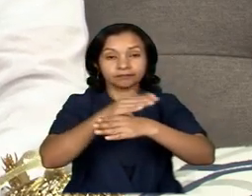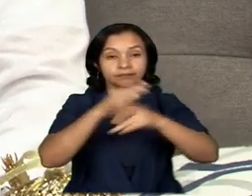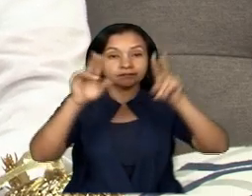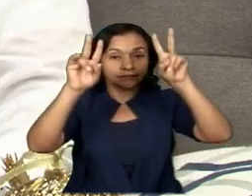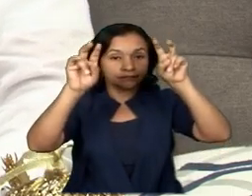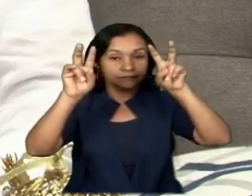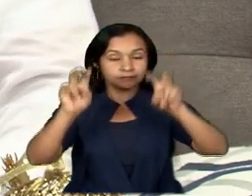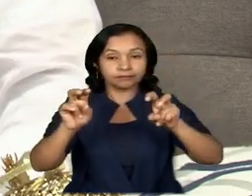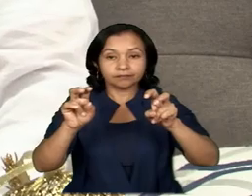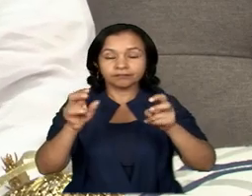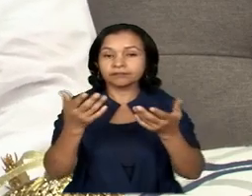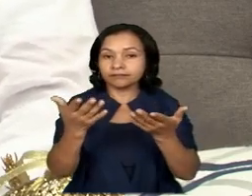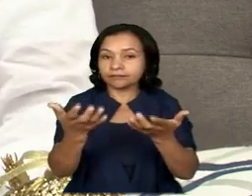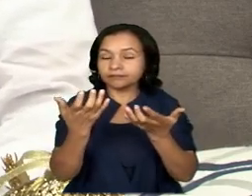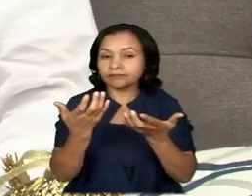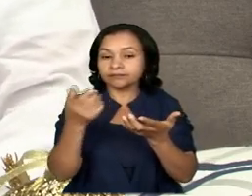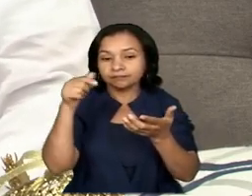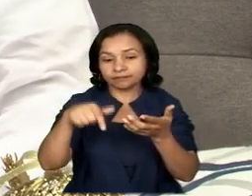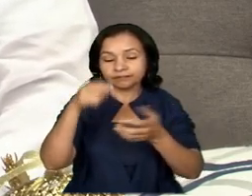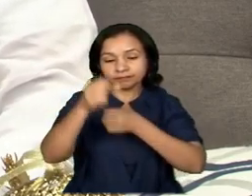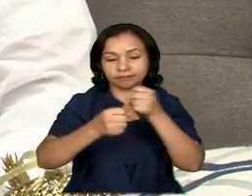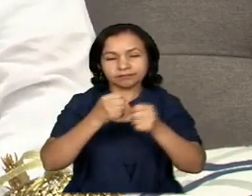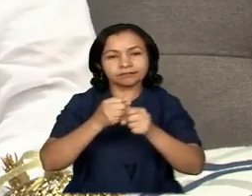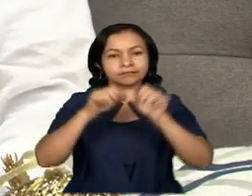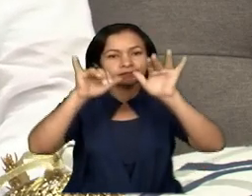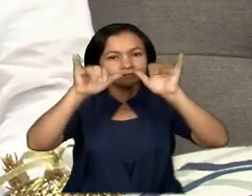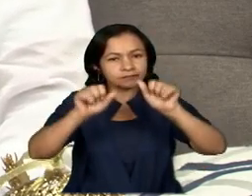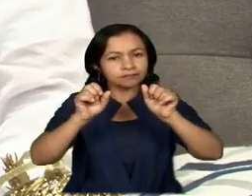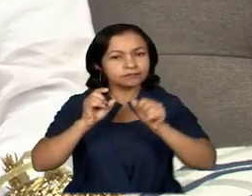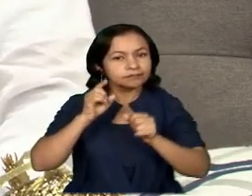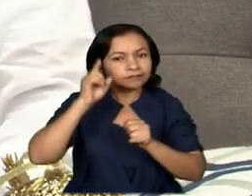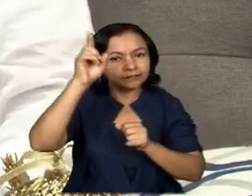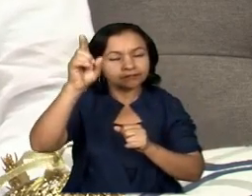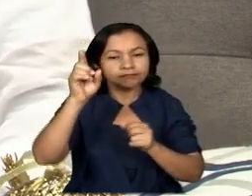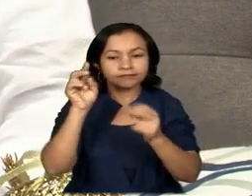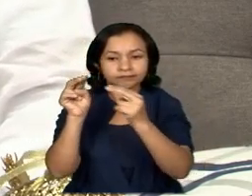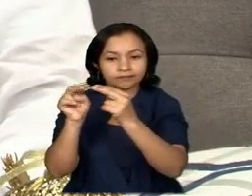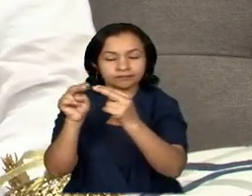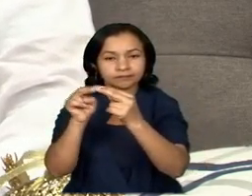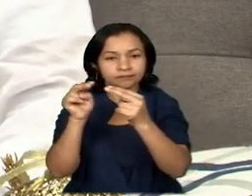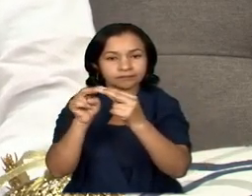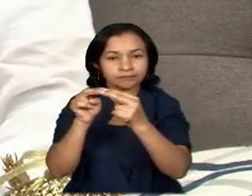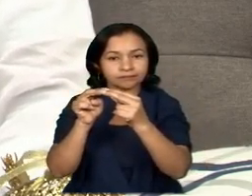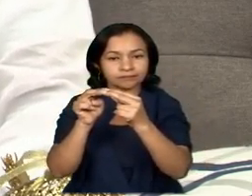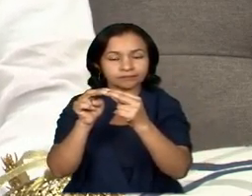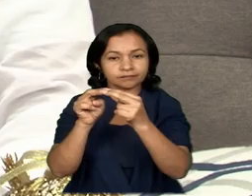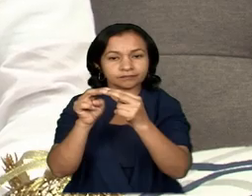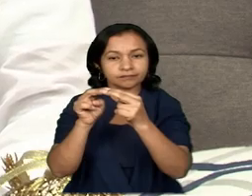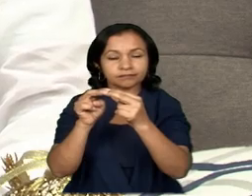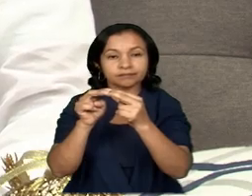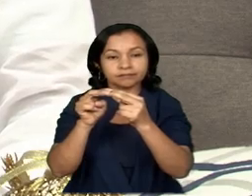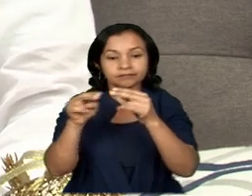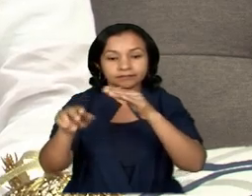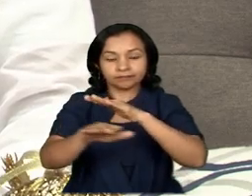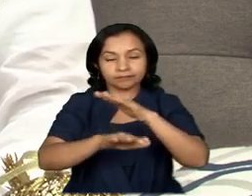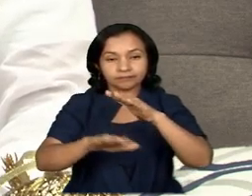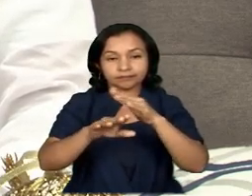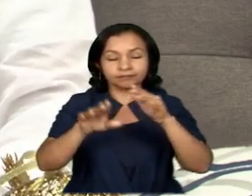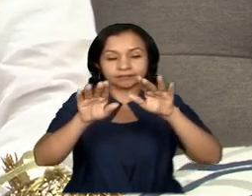Y hay un reto interesante, que este año ya lo avanzamos. Estamos vinculando lo que es las plataformas educativas en